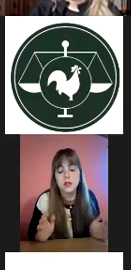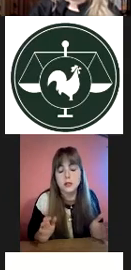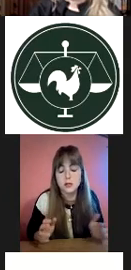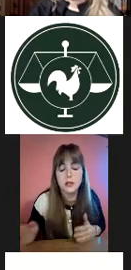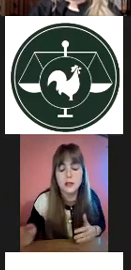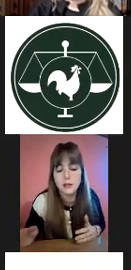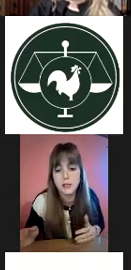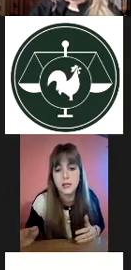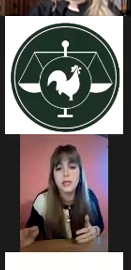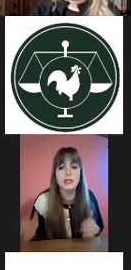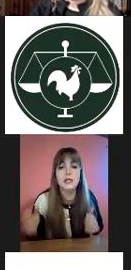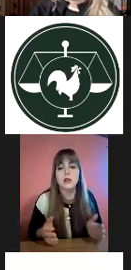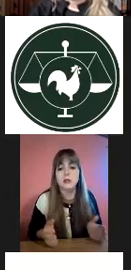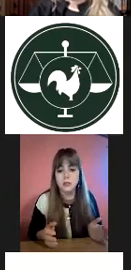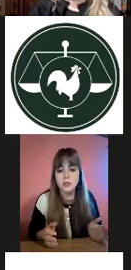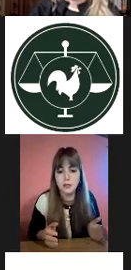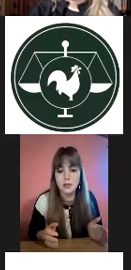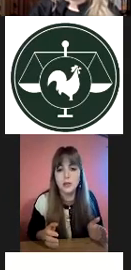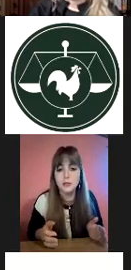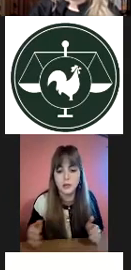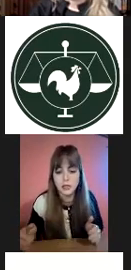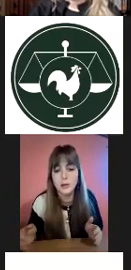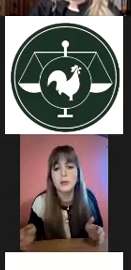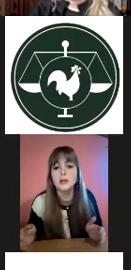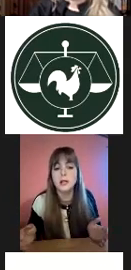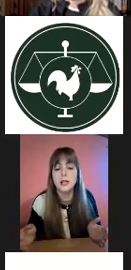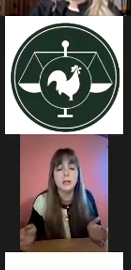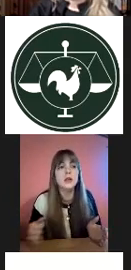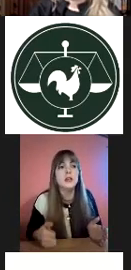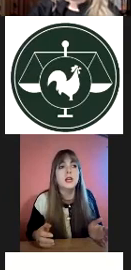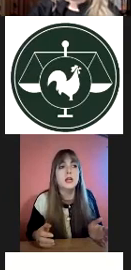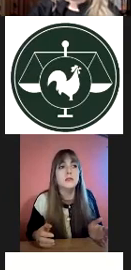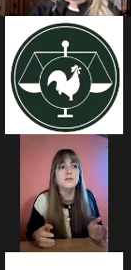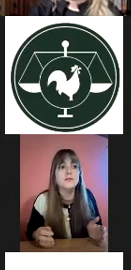siendo que la persona que va a la veterinaria ya tiene una conciencia, ¿no? De que por qué lleva un animal ahí.